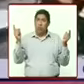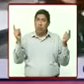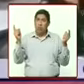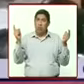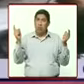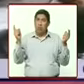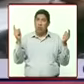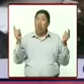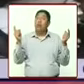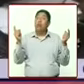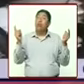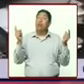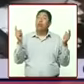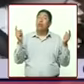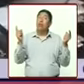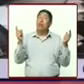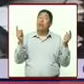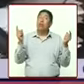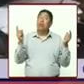personas?